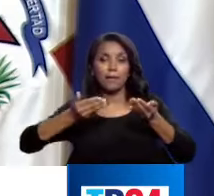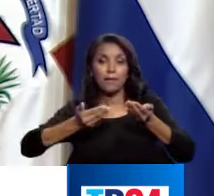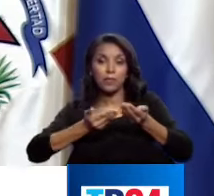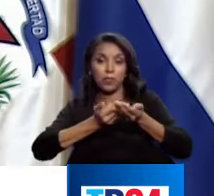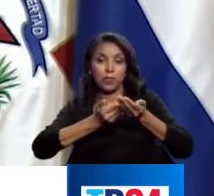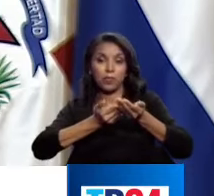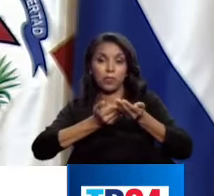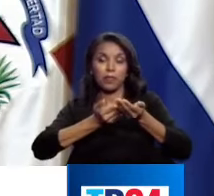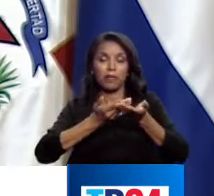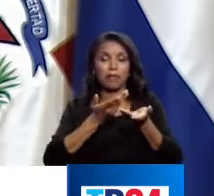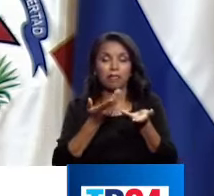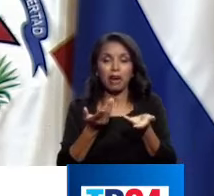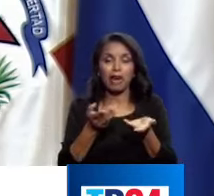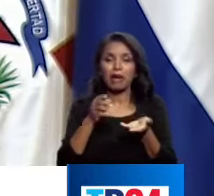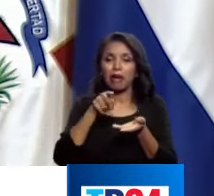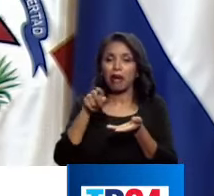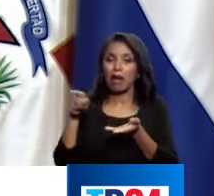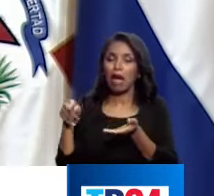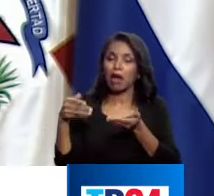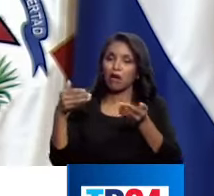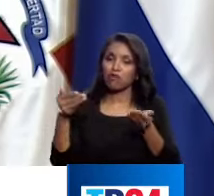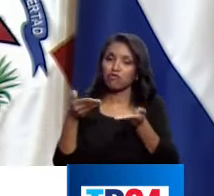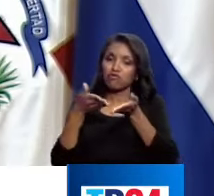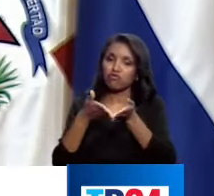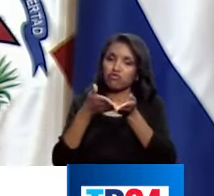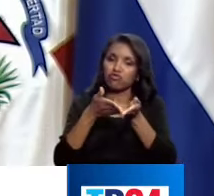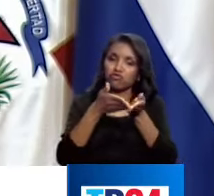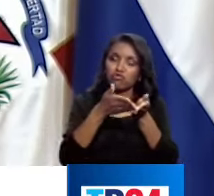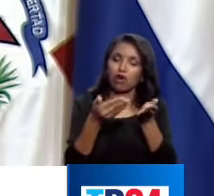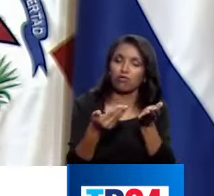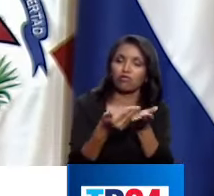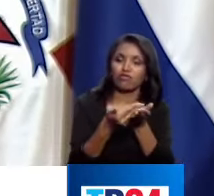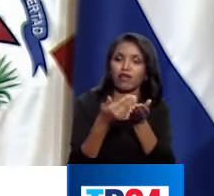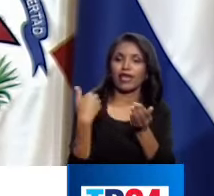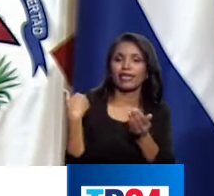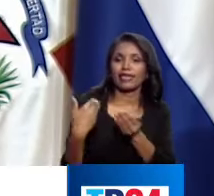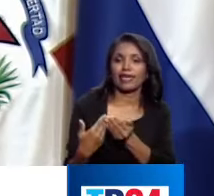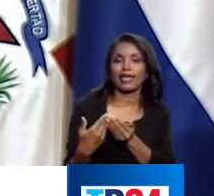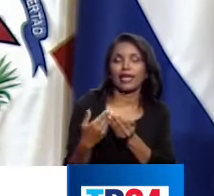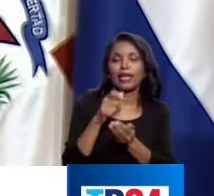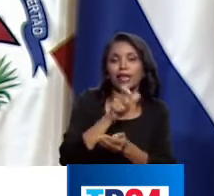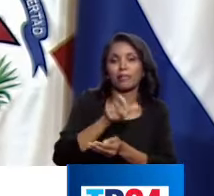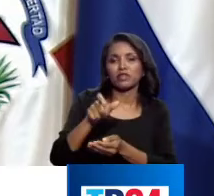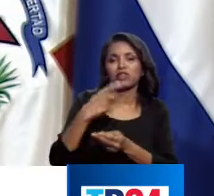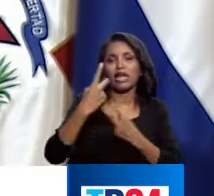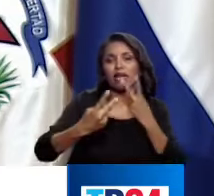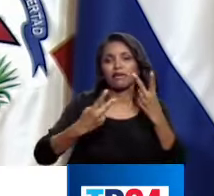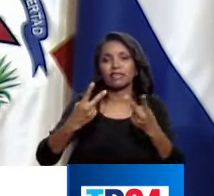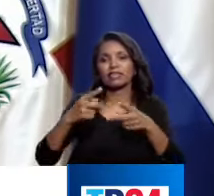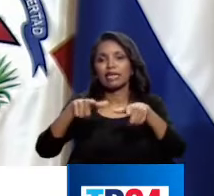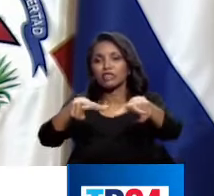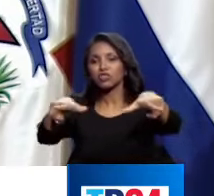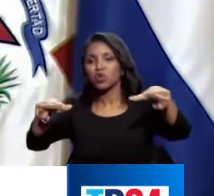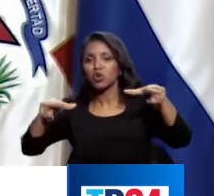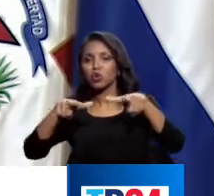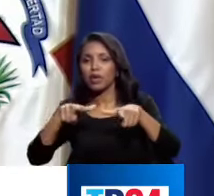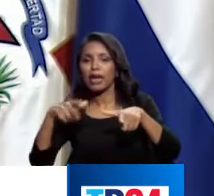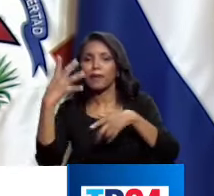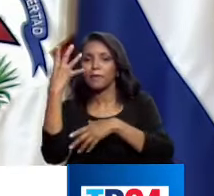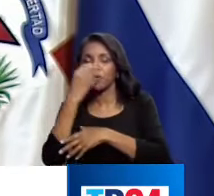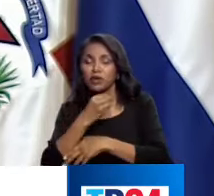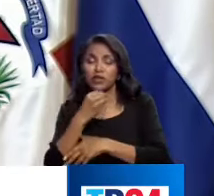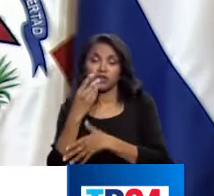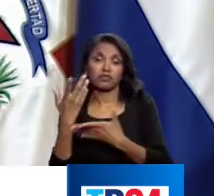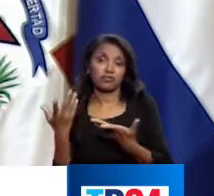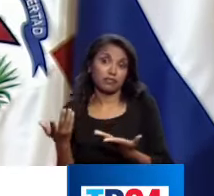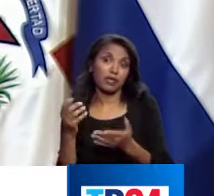para que nosotros podamos tener las instalaciones necesarias para desarrollar el turismo en estas áreas insulares, en áreas de costas, que